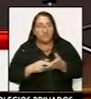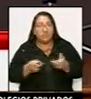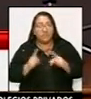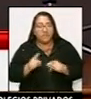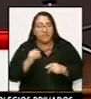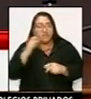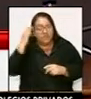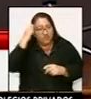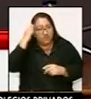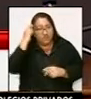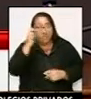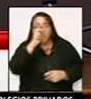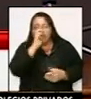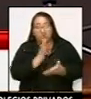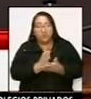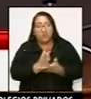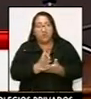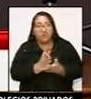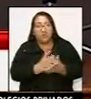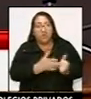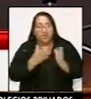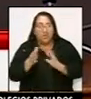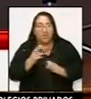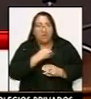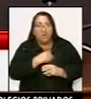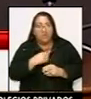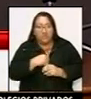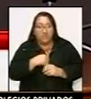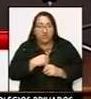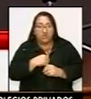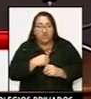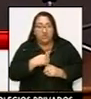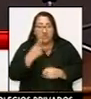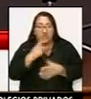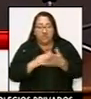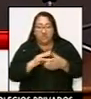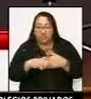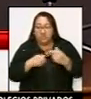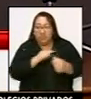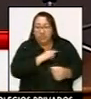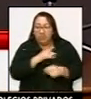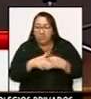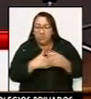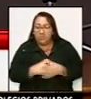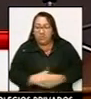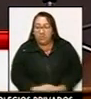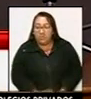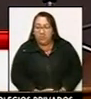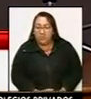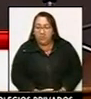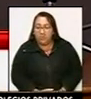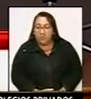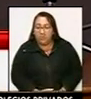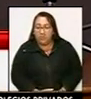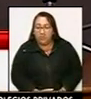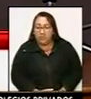hay políticas serias de parte del Ejecutivo para empoderar. Tiempo